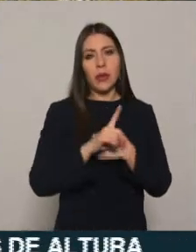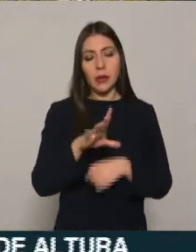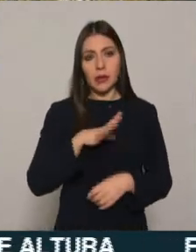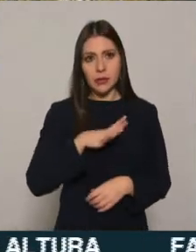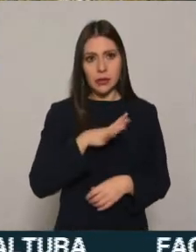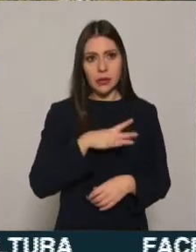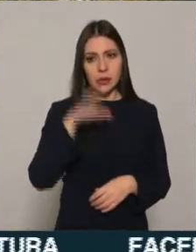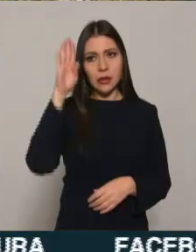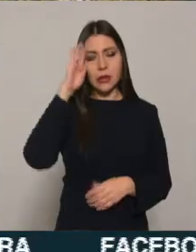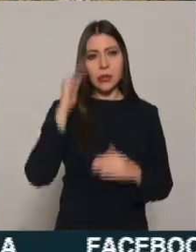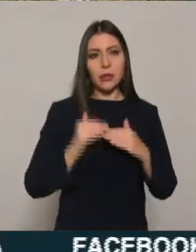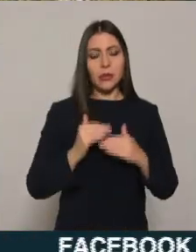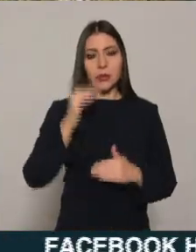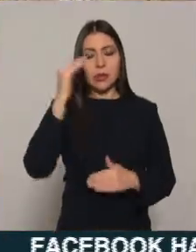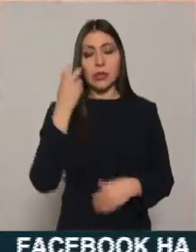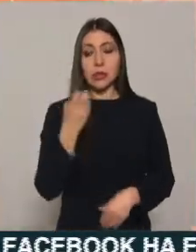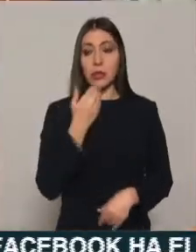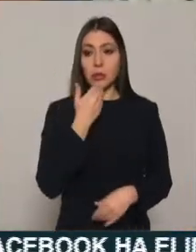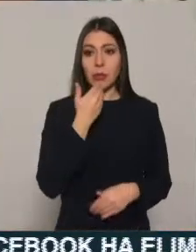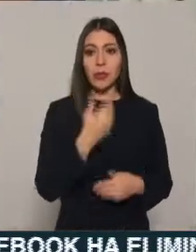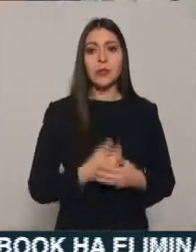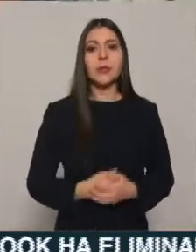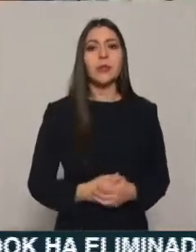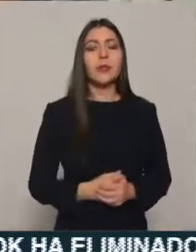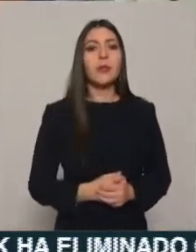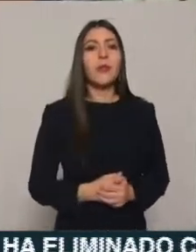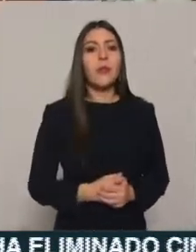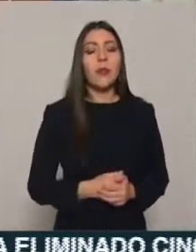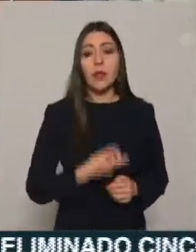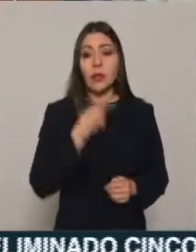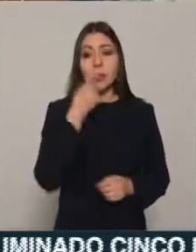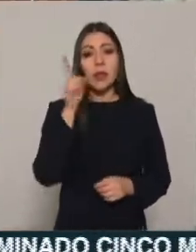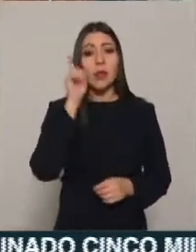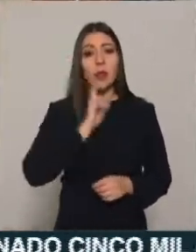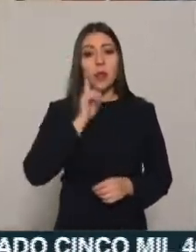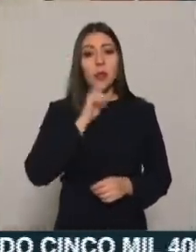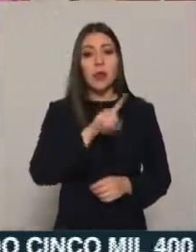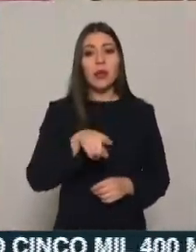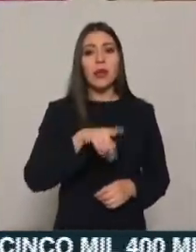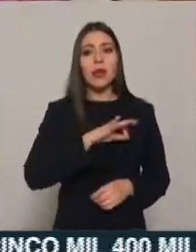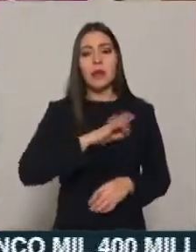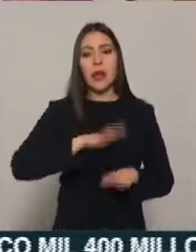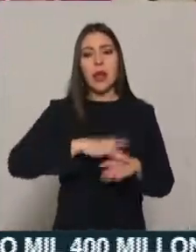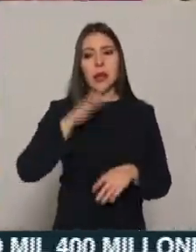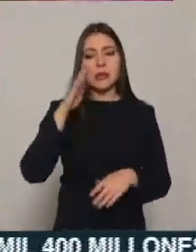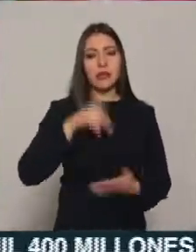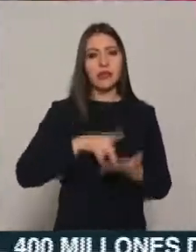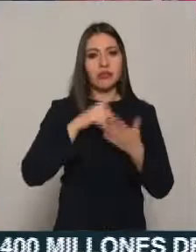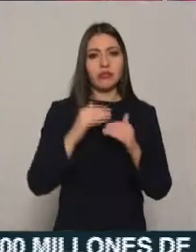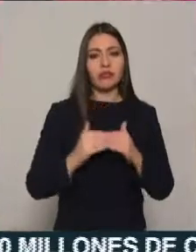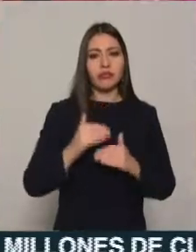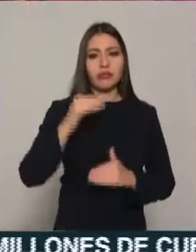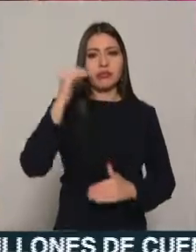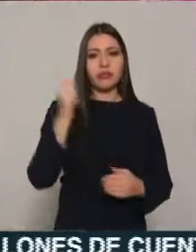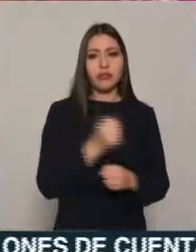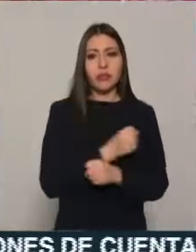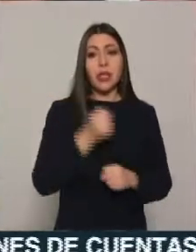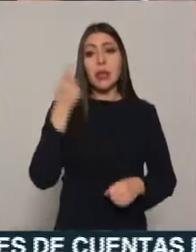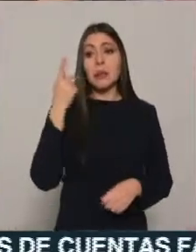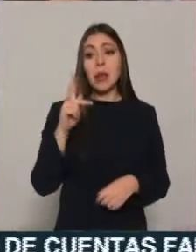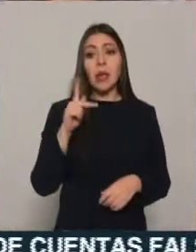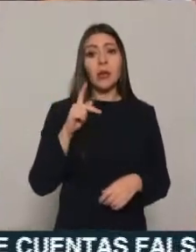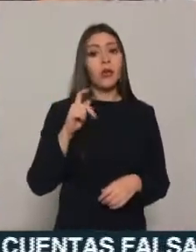el exceso de ese tipo de alimentos. Señala que las mujeres tienden a tener más obesidad, pero este es un problema que aqueja a